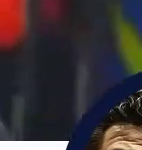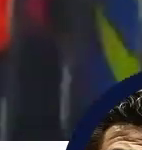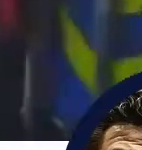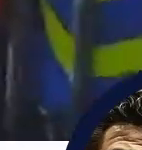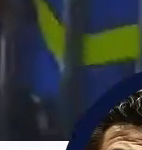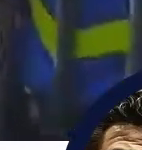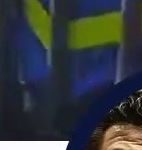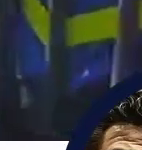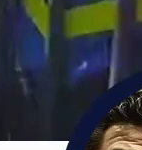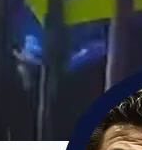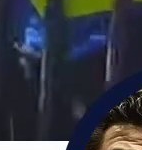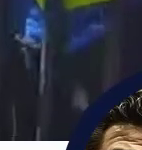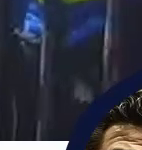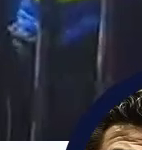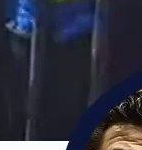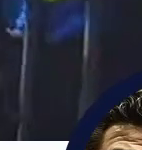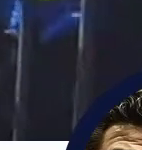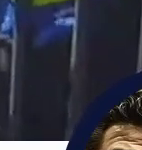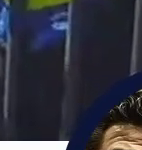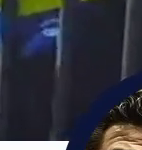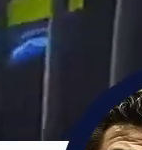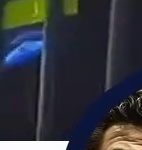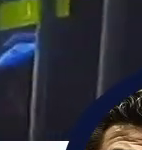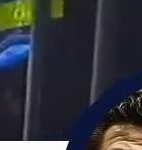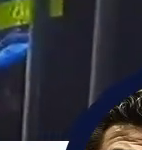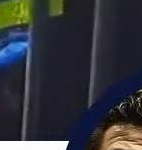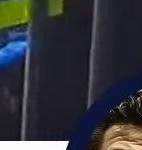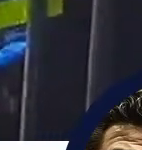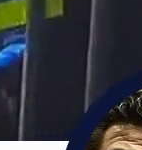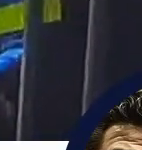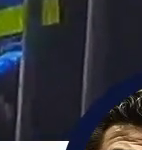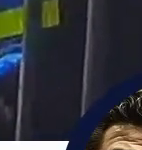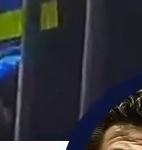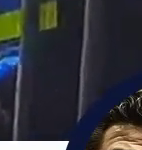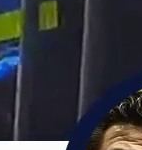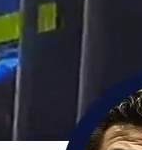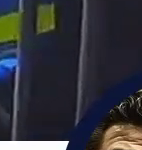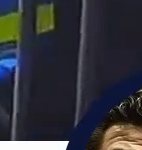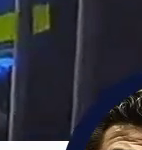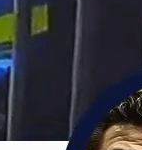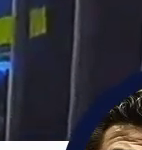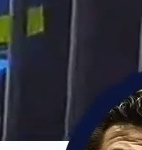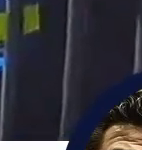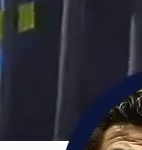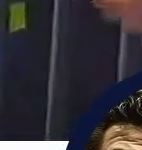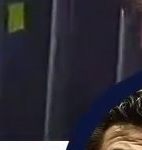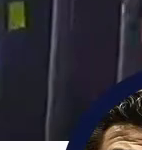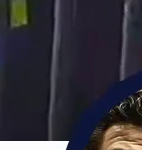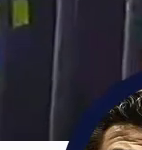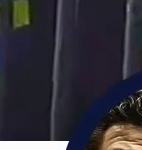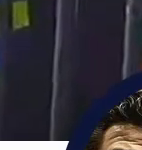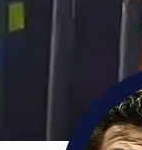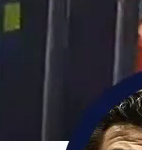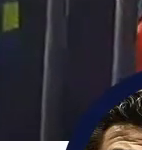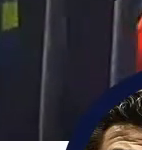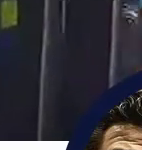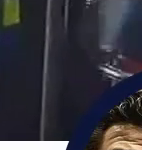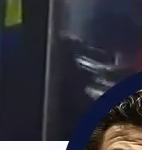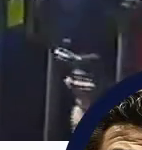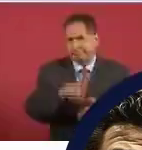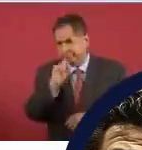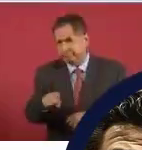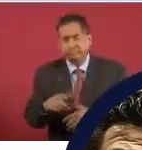gobierno y todo fue conforme al plan poder con conforme a lo que estaba establecido en los